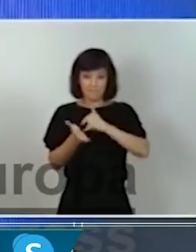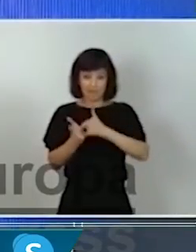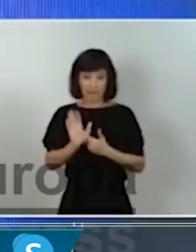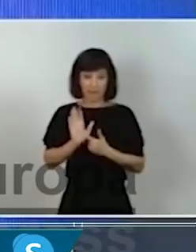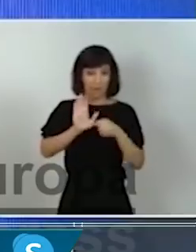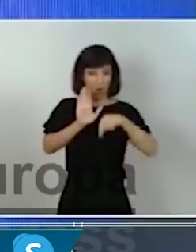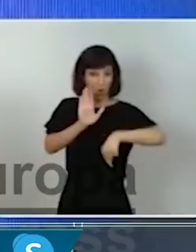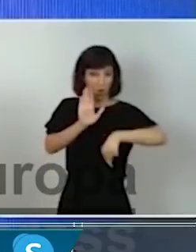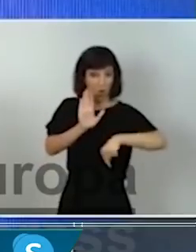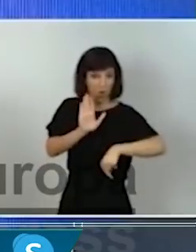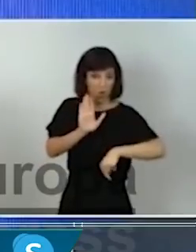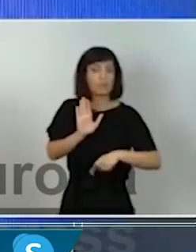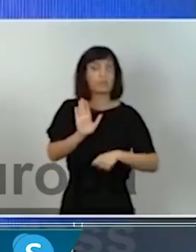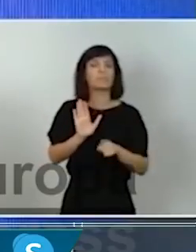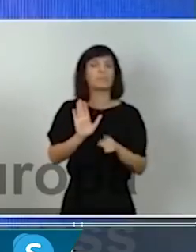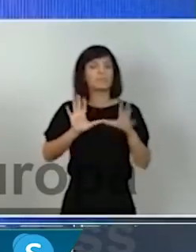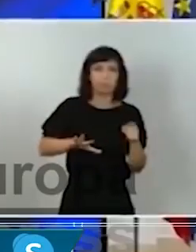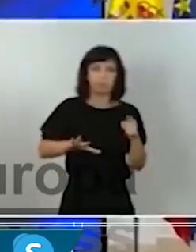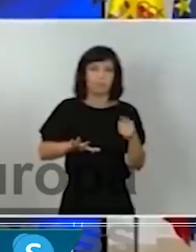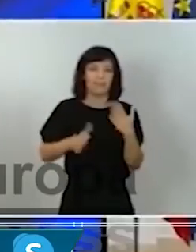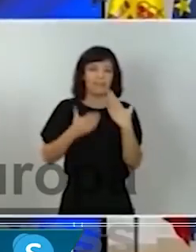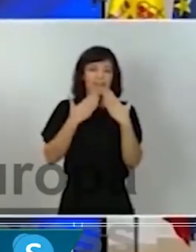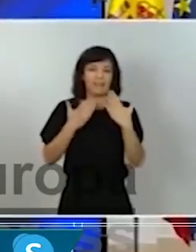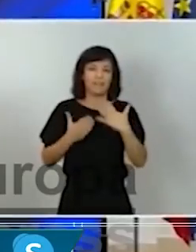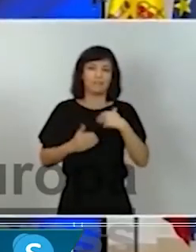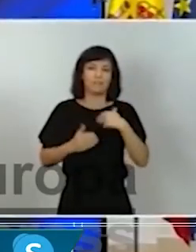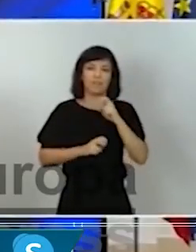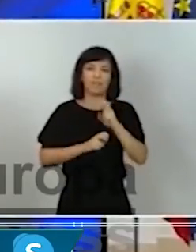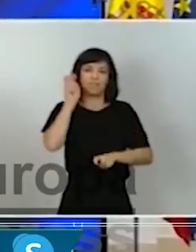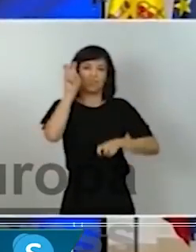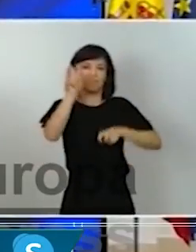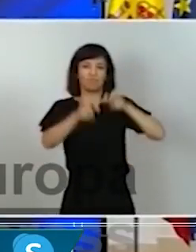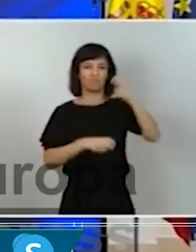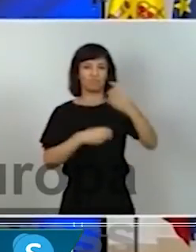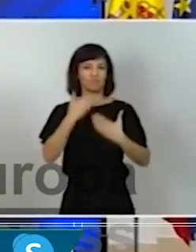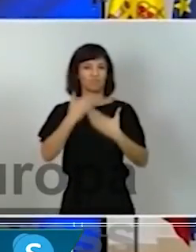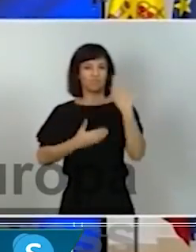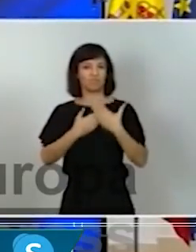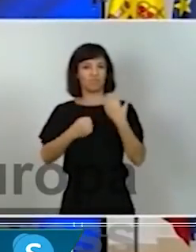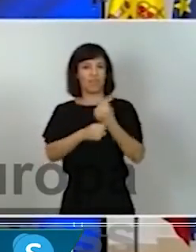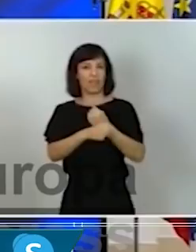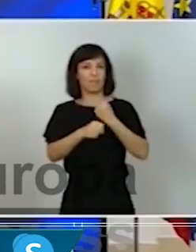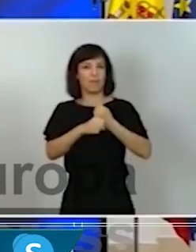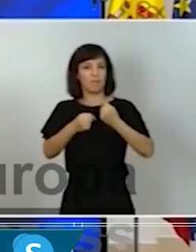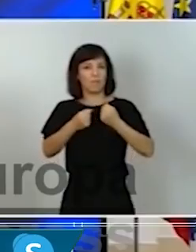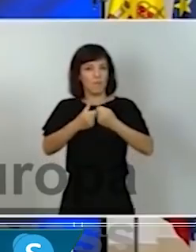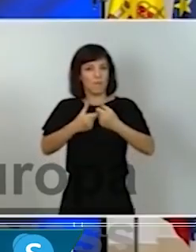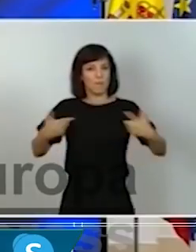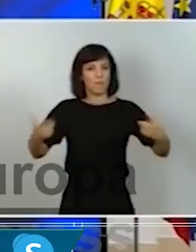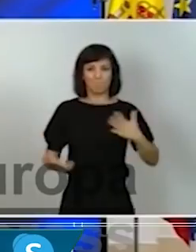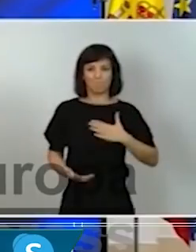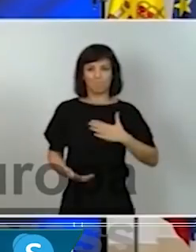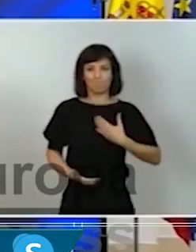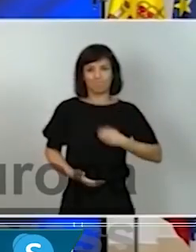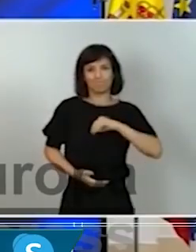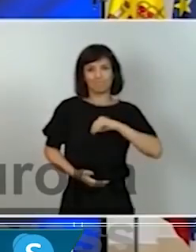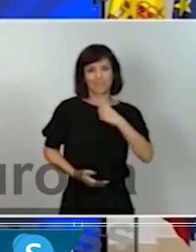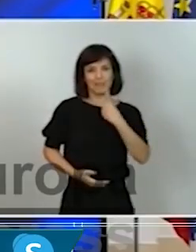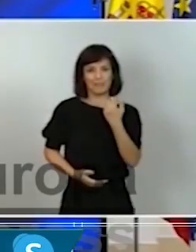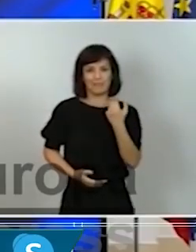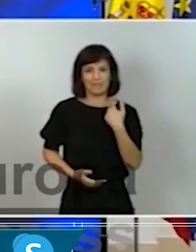de la unión europea que va a cubrir todos los problemas de gasto estructural que ha anunciado